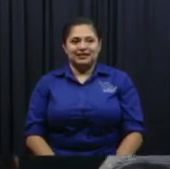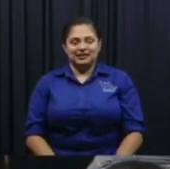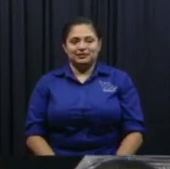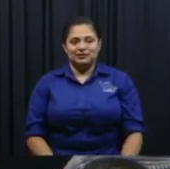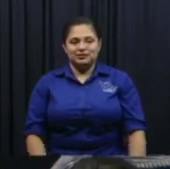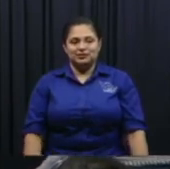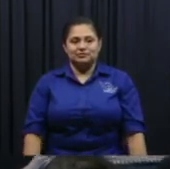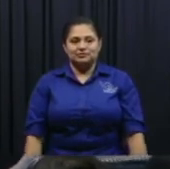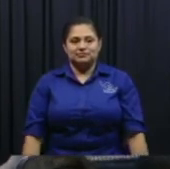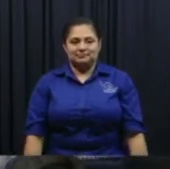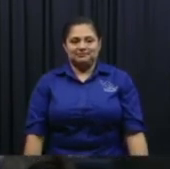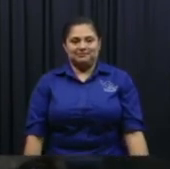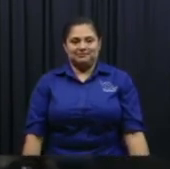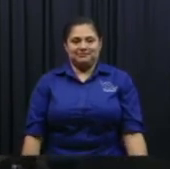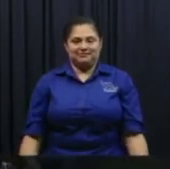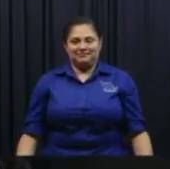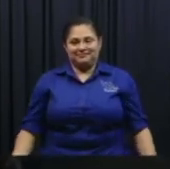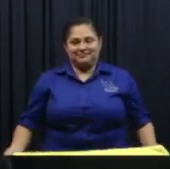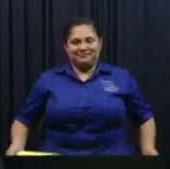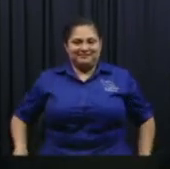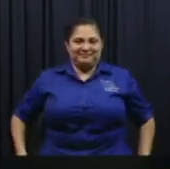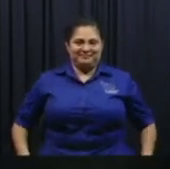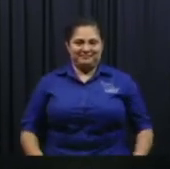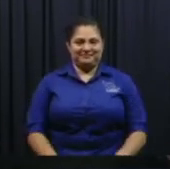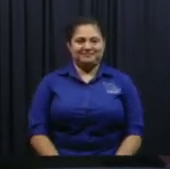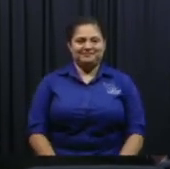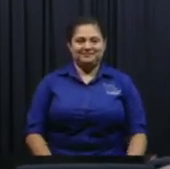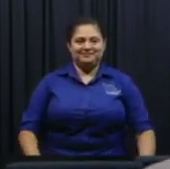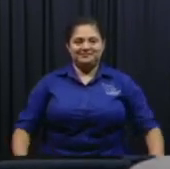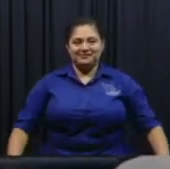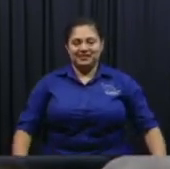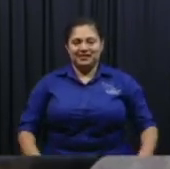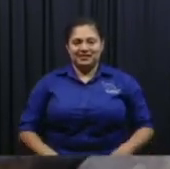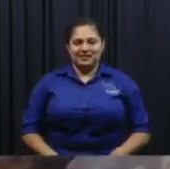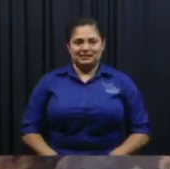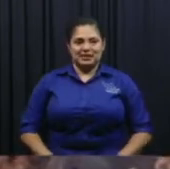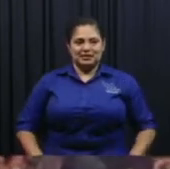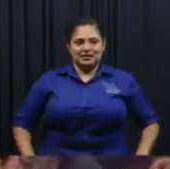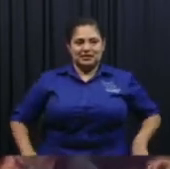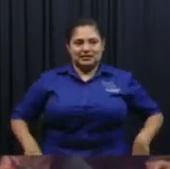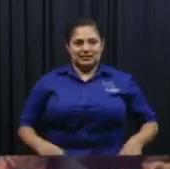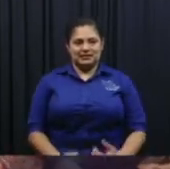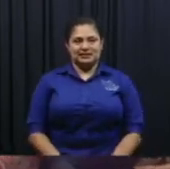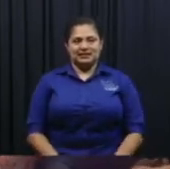Pablito el Cómo se llama el que porque